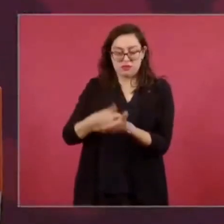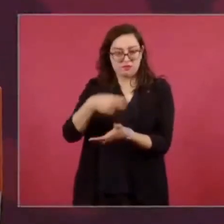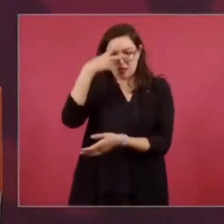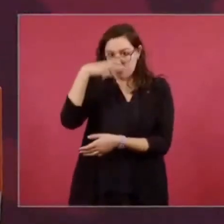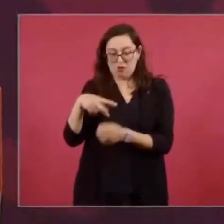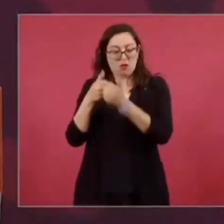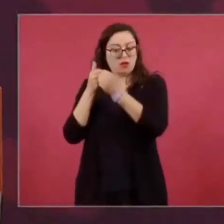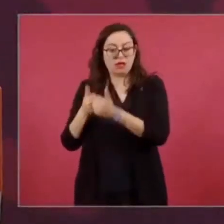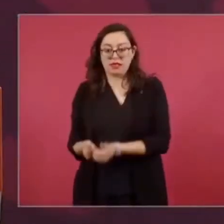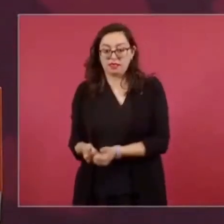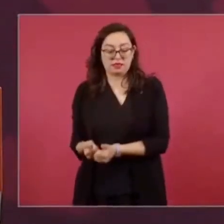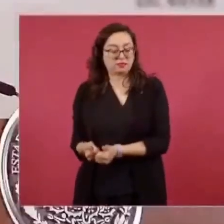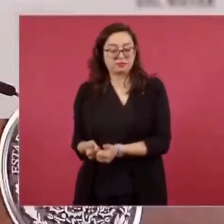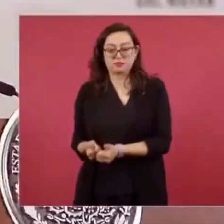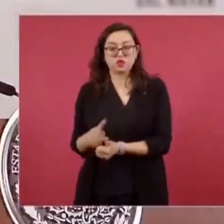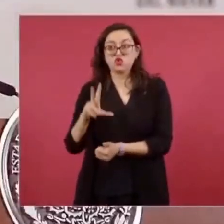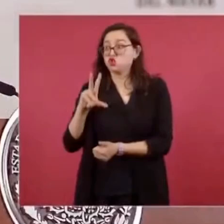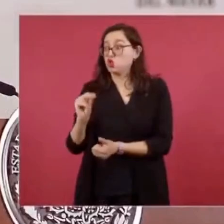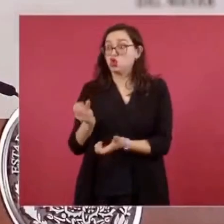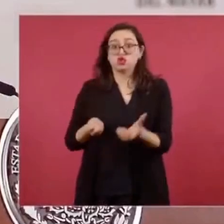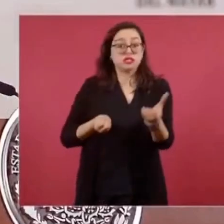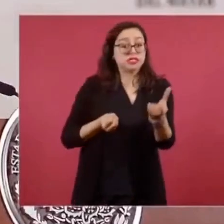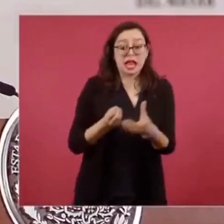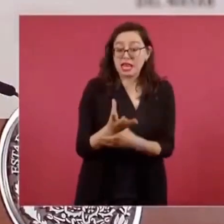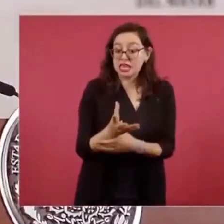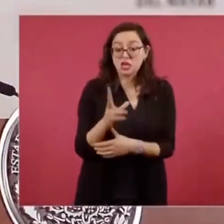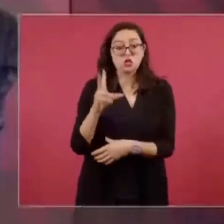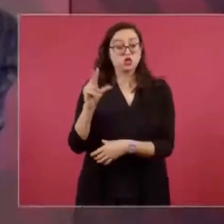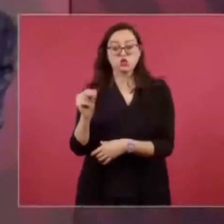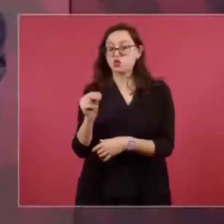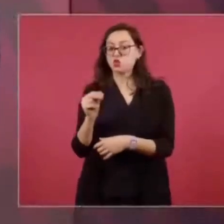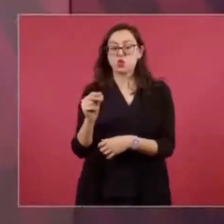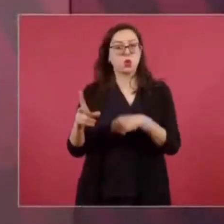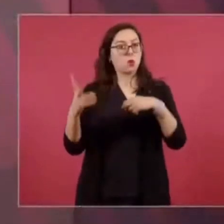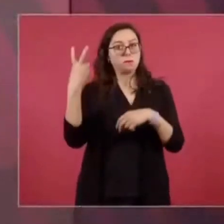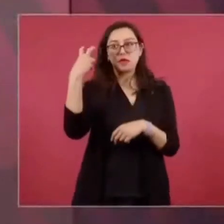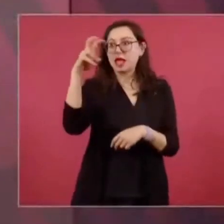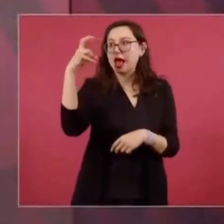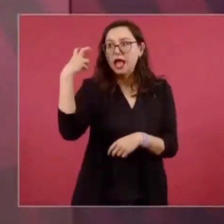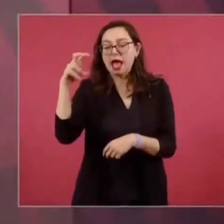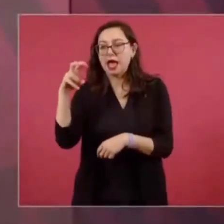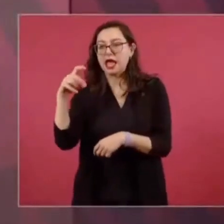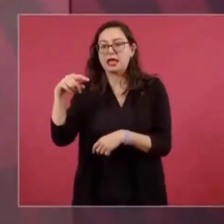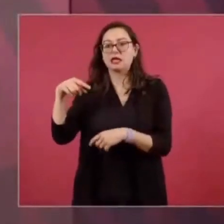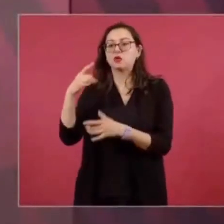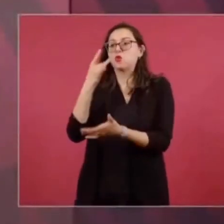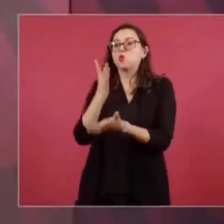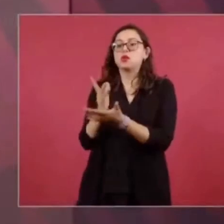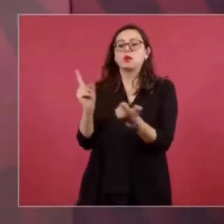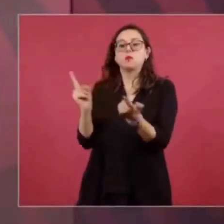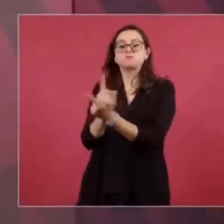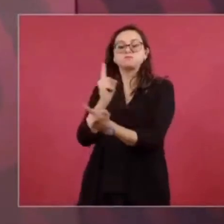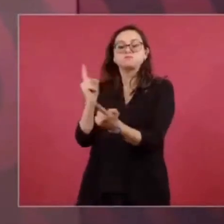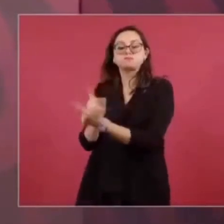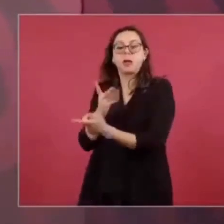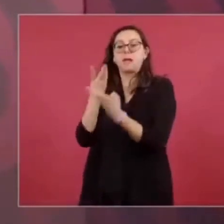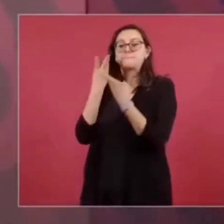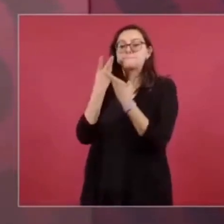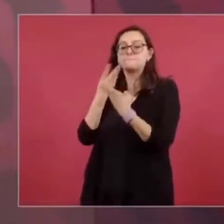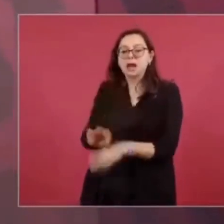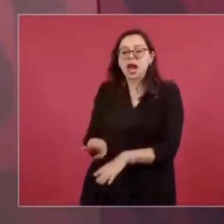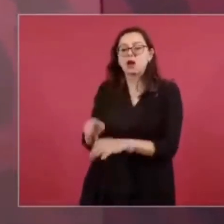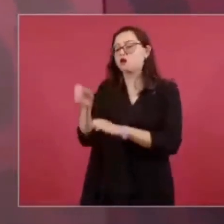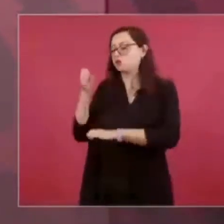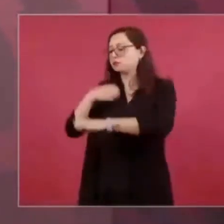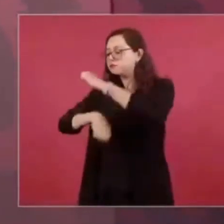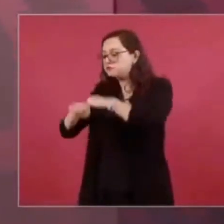y tener en la antesala a empresarios, a banqueros, pero no ir a las